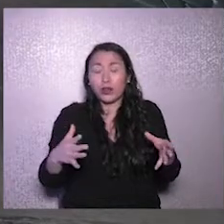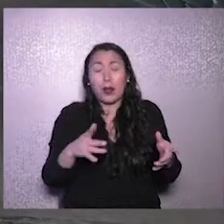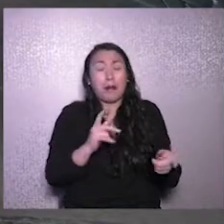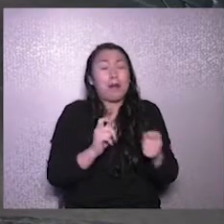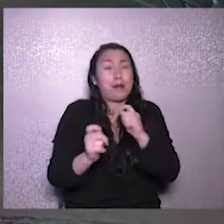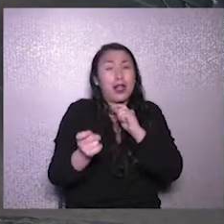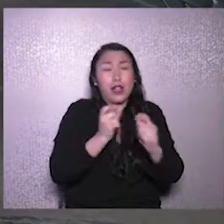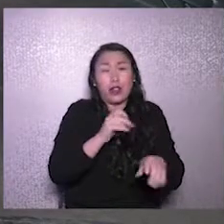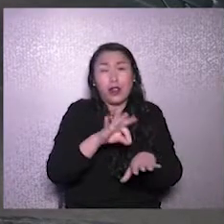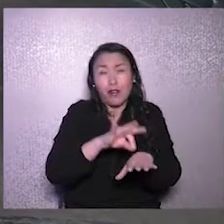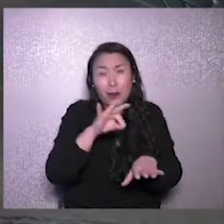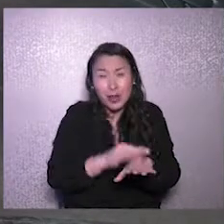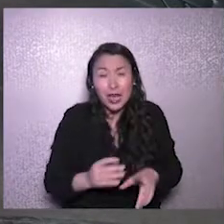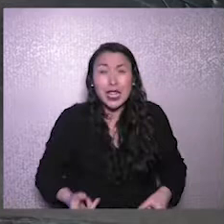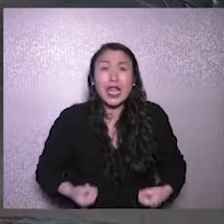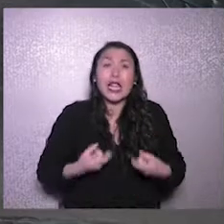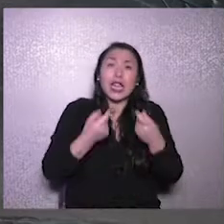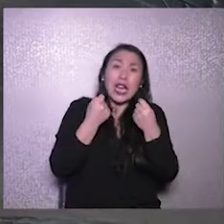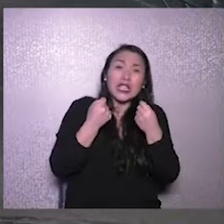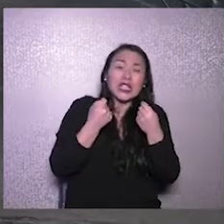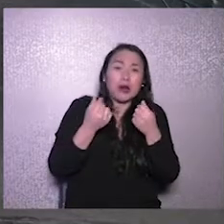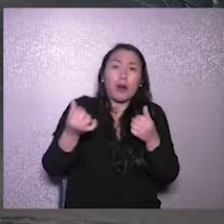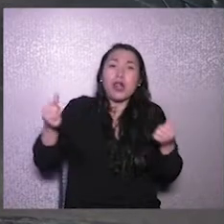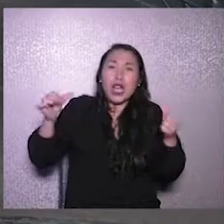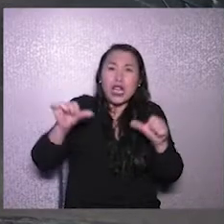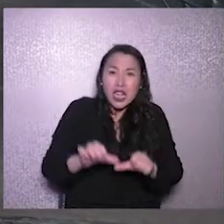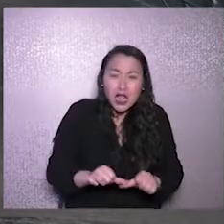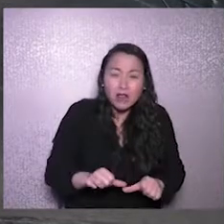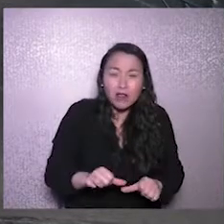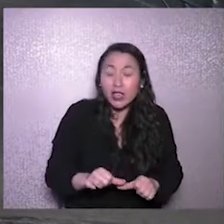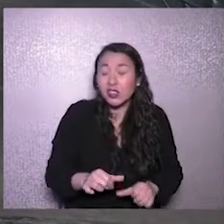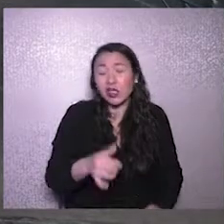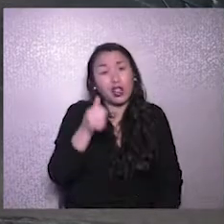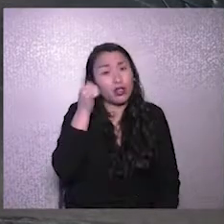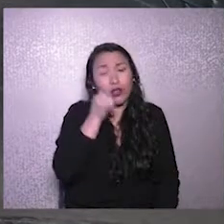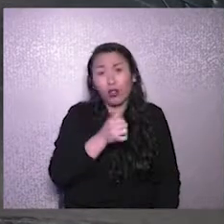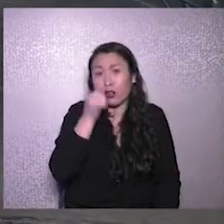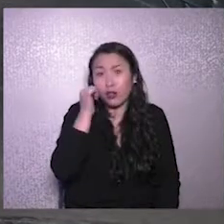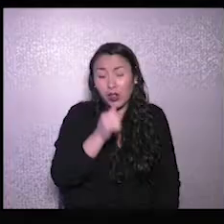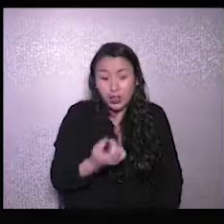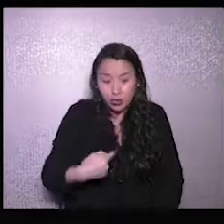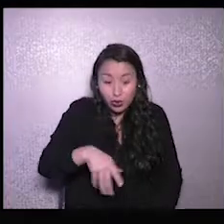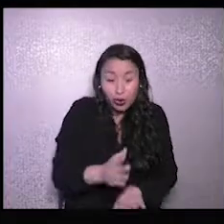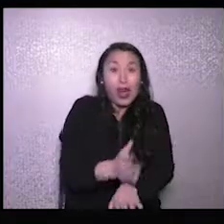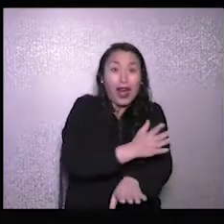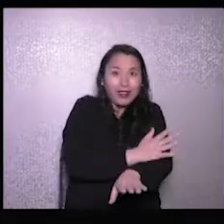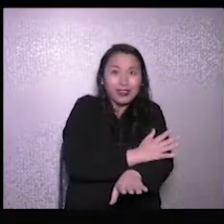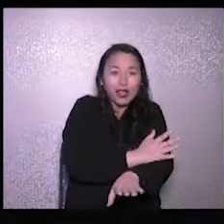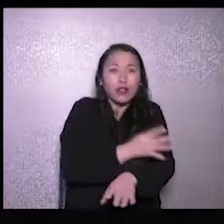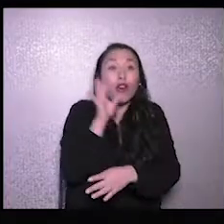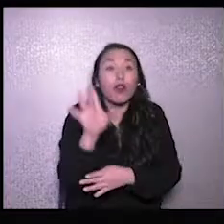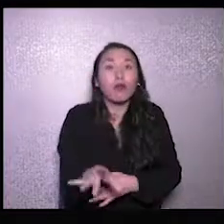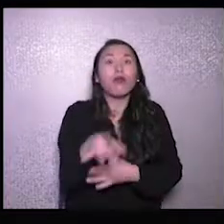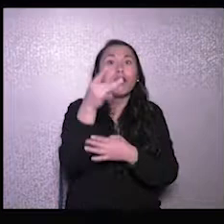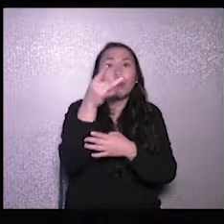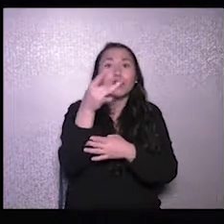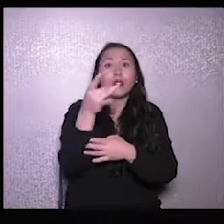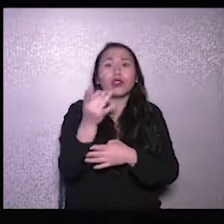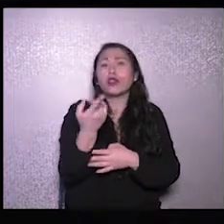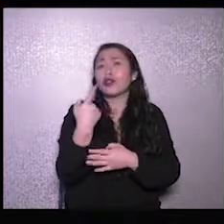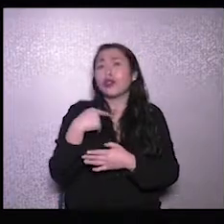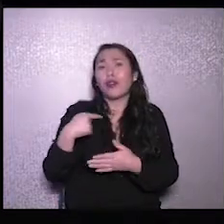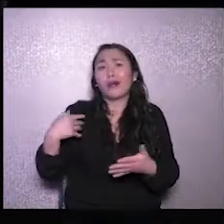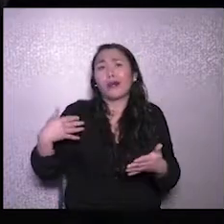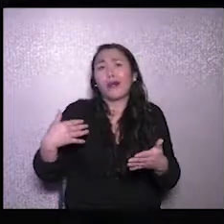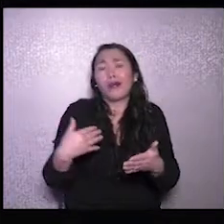enfermedades crónicas, los cánceres, las enfermedades neurodegenerativas van a ser el pan de cada día. Y si no nos anticipamos al diagnóstico, no vamos a llegar al cuando el paciente